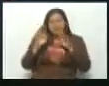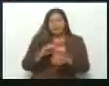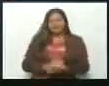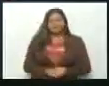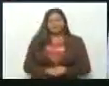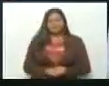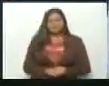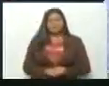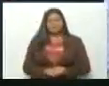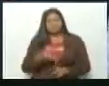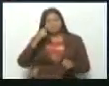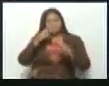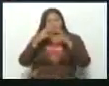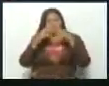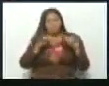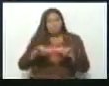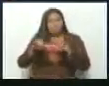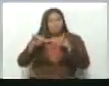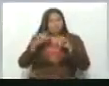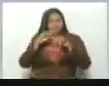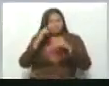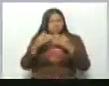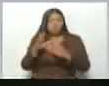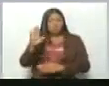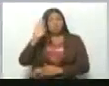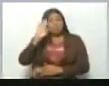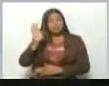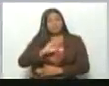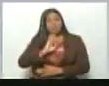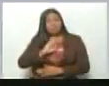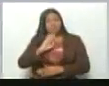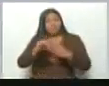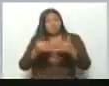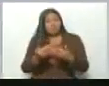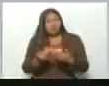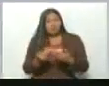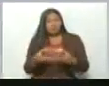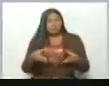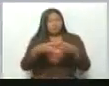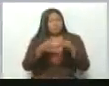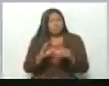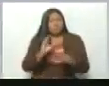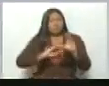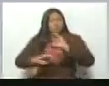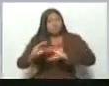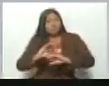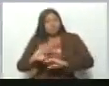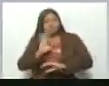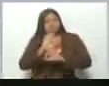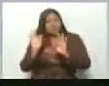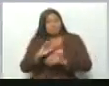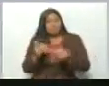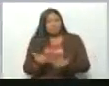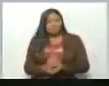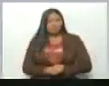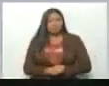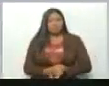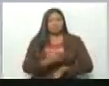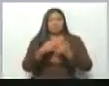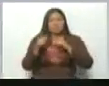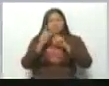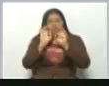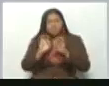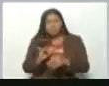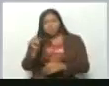le llegas a todos por igual, ¿ves? Así ahora, es. El compromiso, la deuda que se tiene con el gremio de comunicadores. Antes, fuera de cámara, te